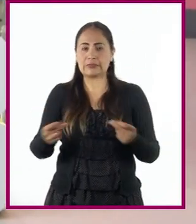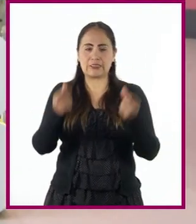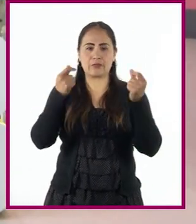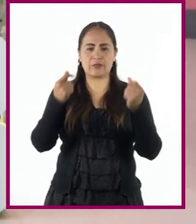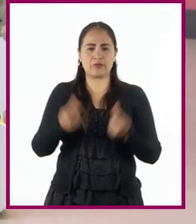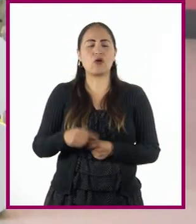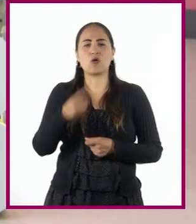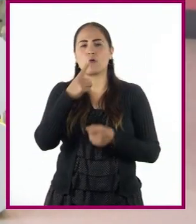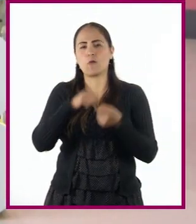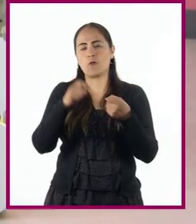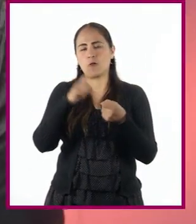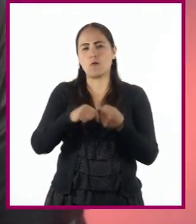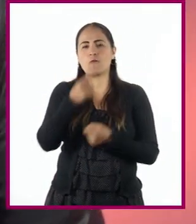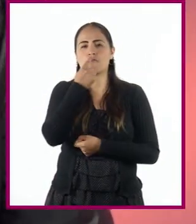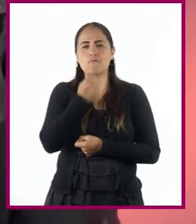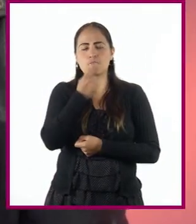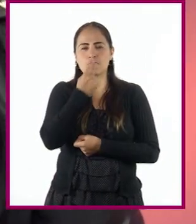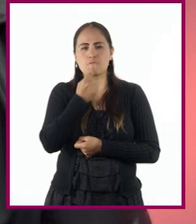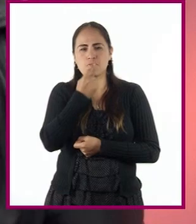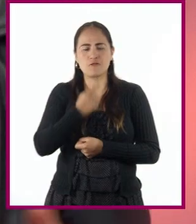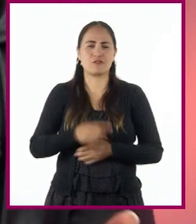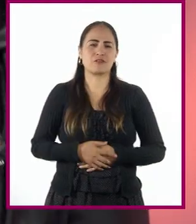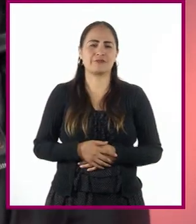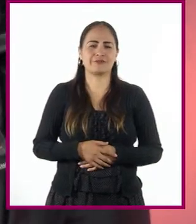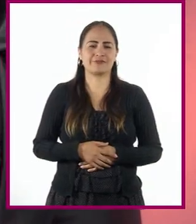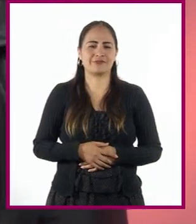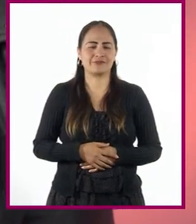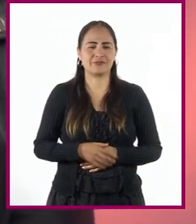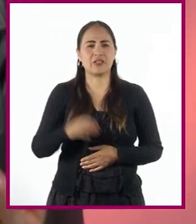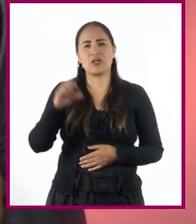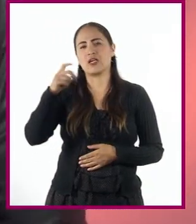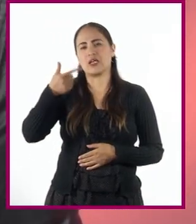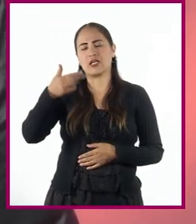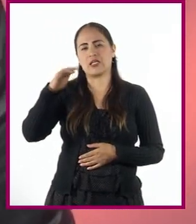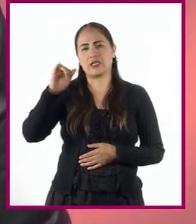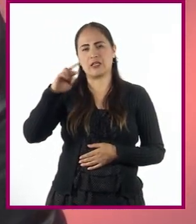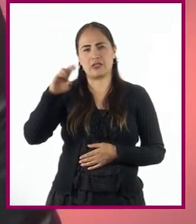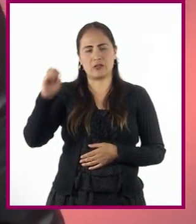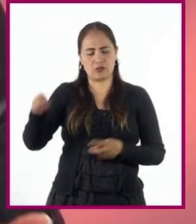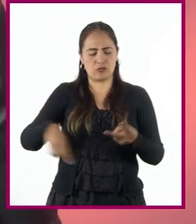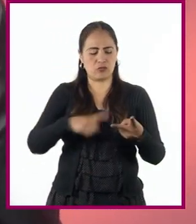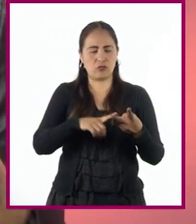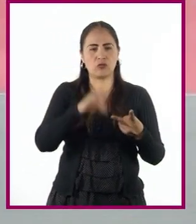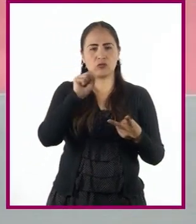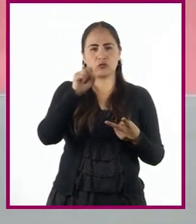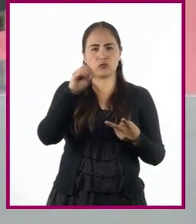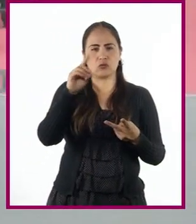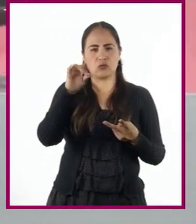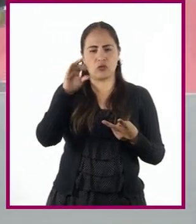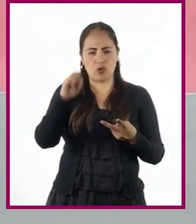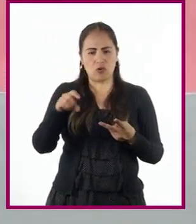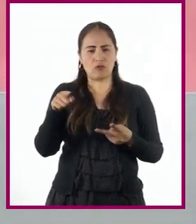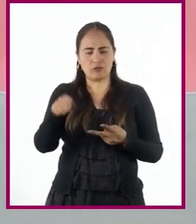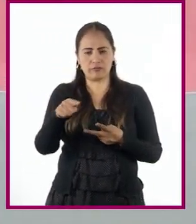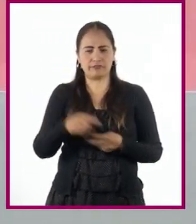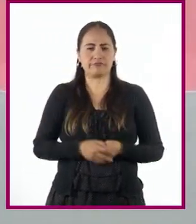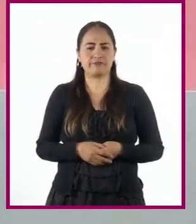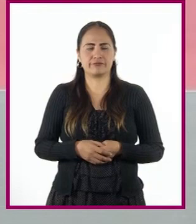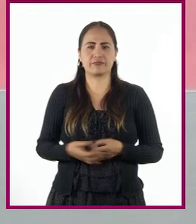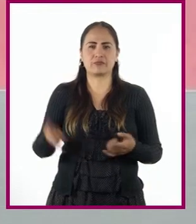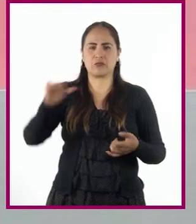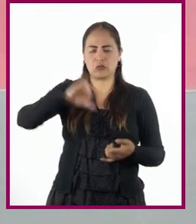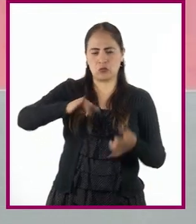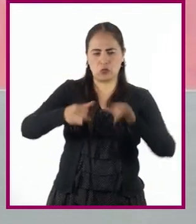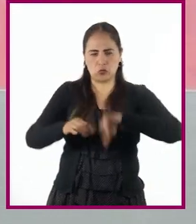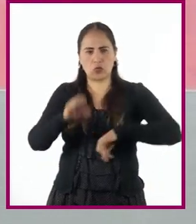precipitado rojizo originado por el contacto de sulfato de hierro e hidróxido de sodio que da lugar a la formación de sulfato de